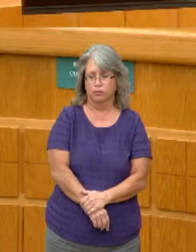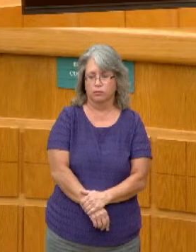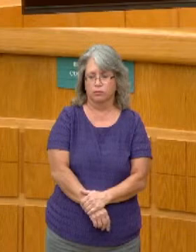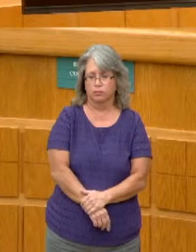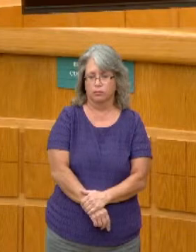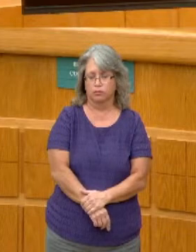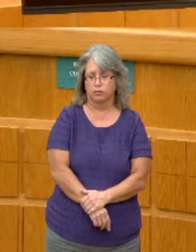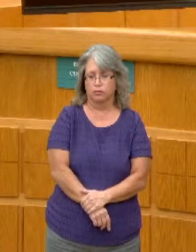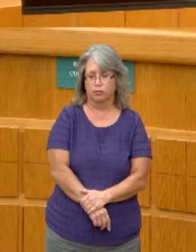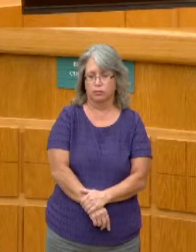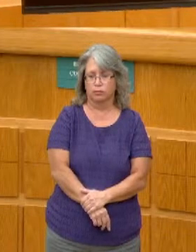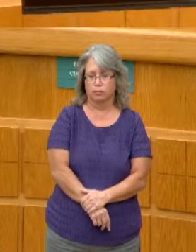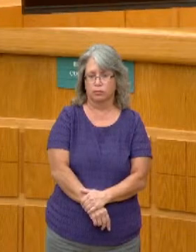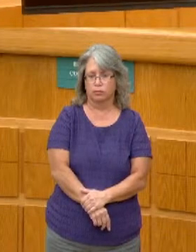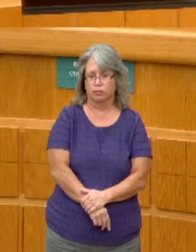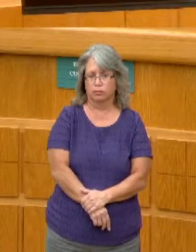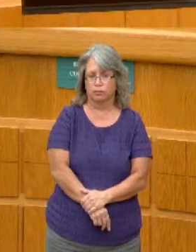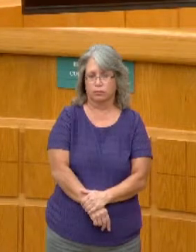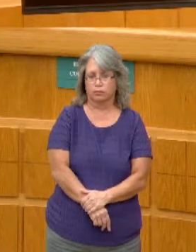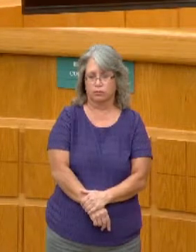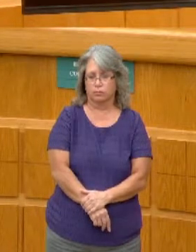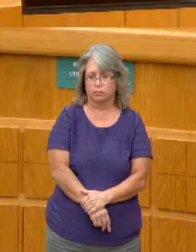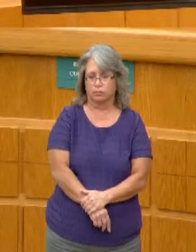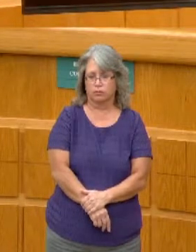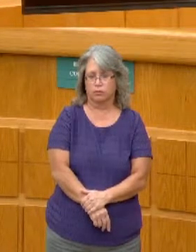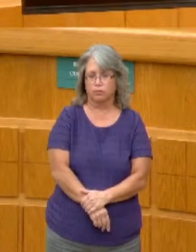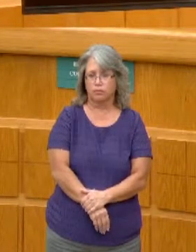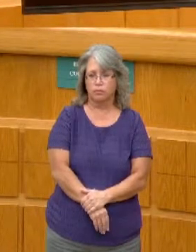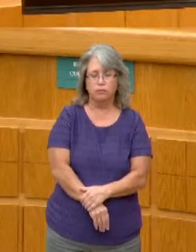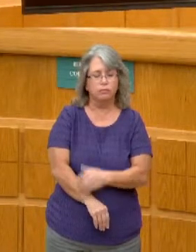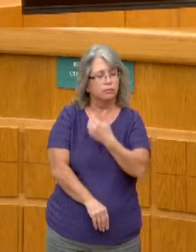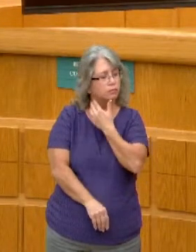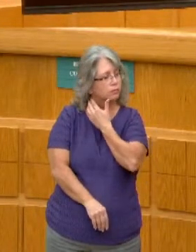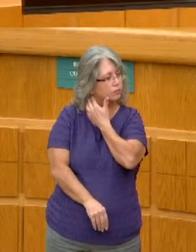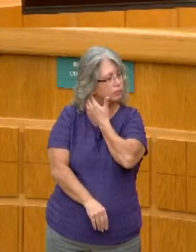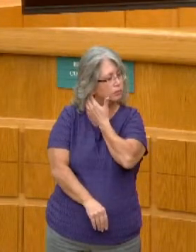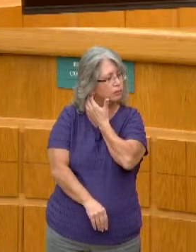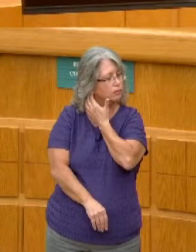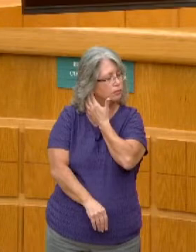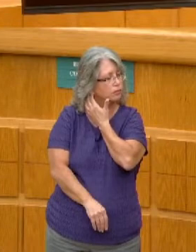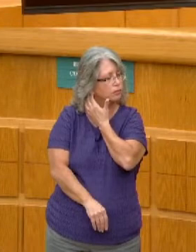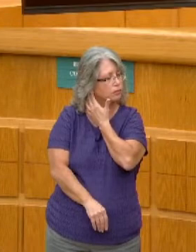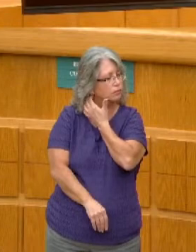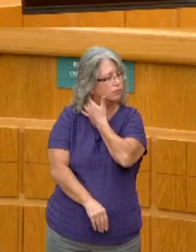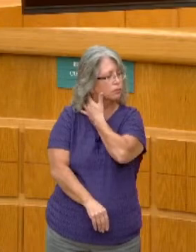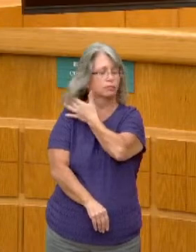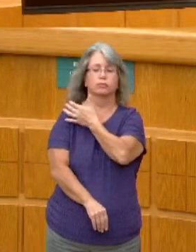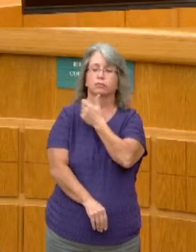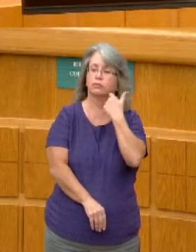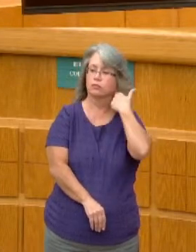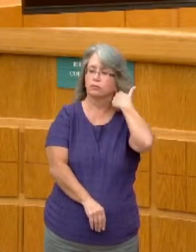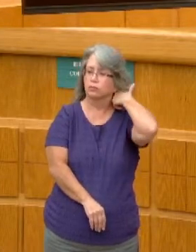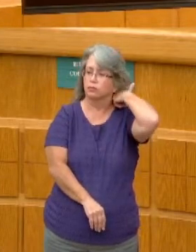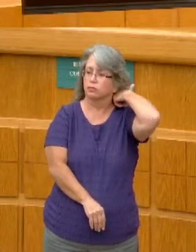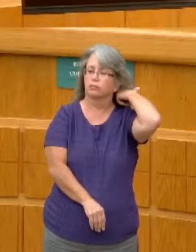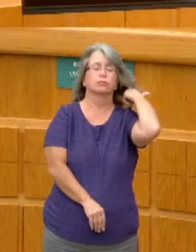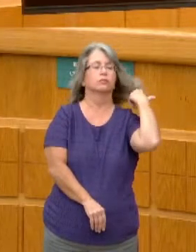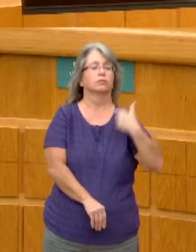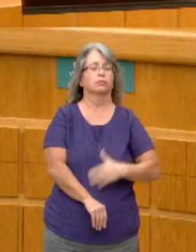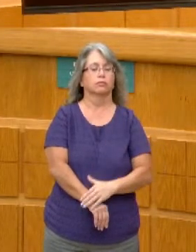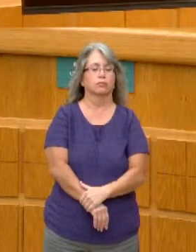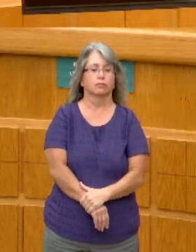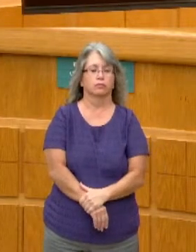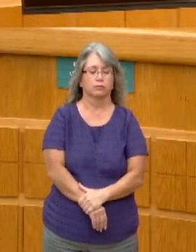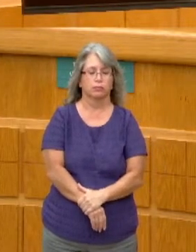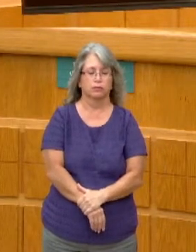contagia por COVID, su riesgo de ser hospitalizado o morir es de 10 veces mayor que el de alguien que está completamente vacunado. Esta cifra de acuerdo a los